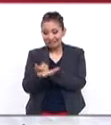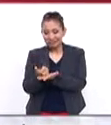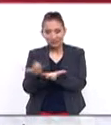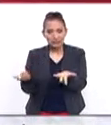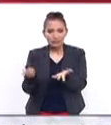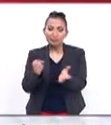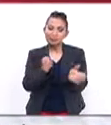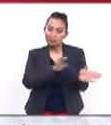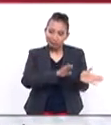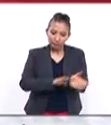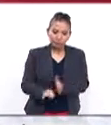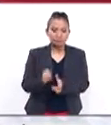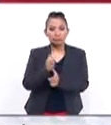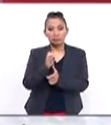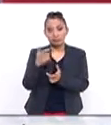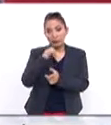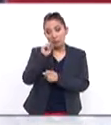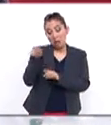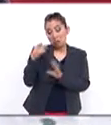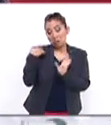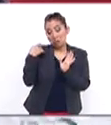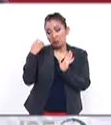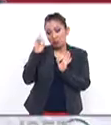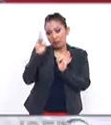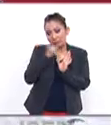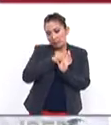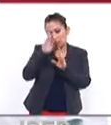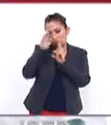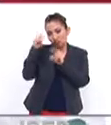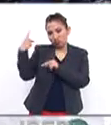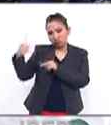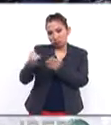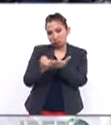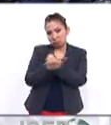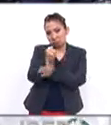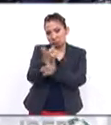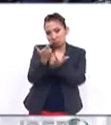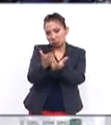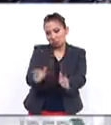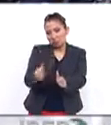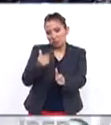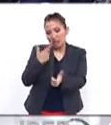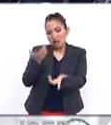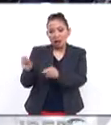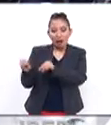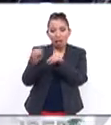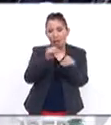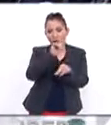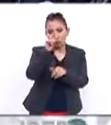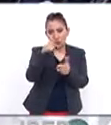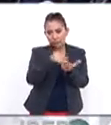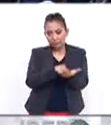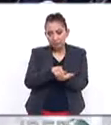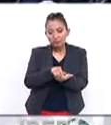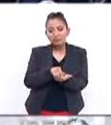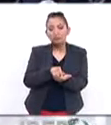eso, porque también tenemos que ser respetuosos de la libertad,